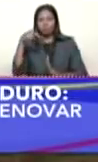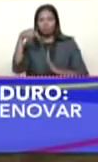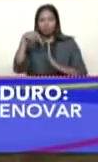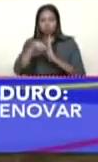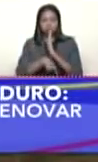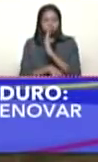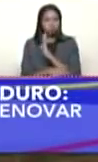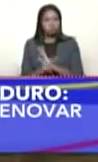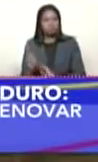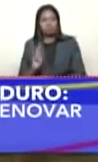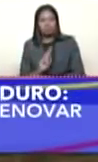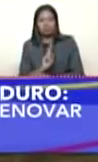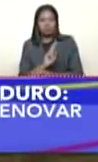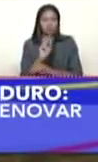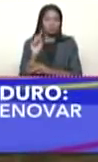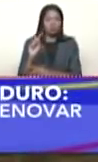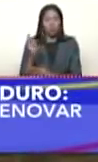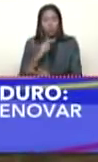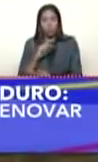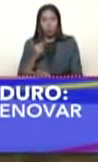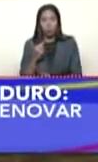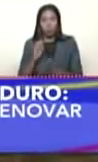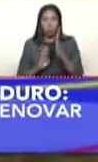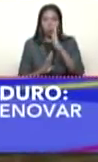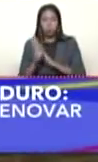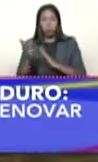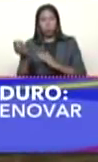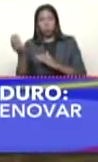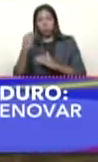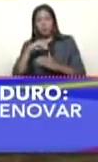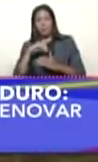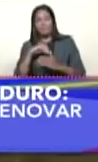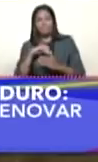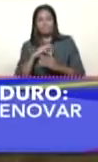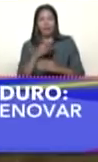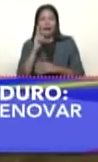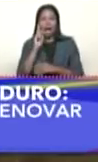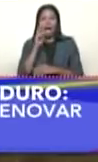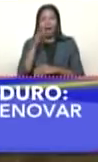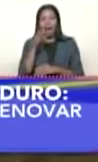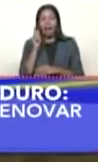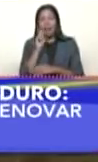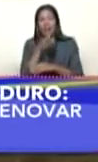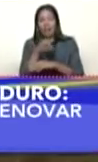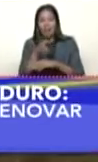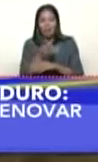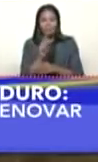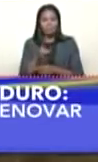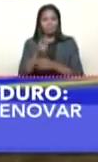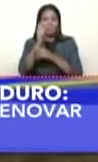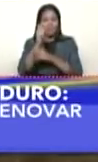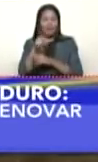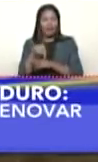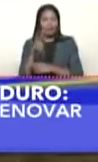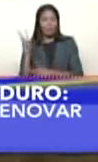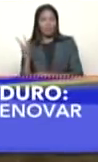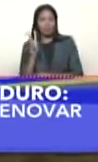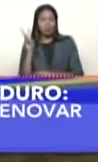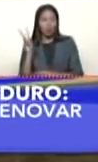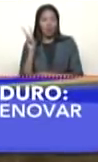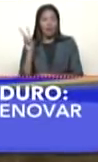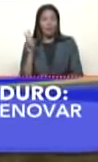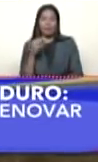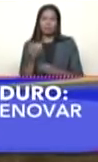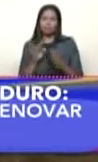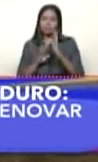y a la velocidad que necesitamos para incrementar la pesca en Venezuela. Y para avanzar en lo que decía